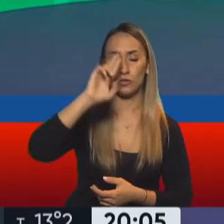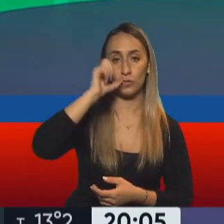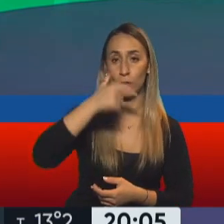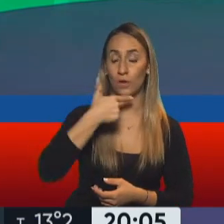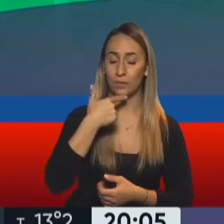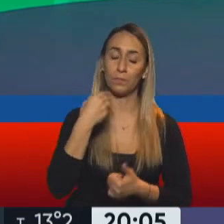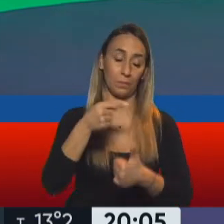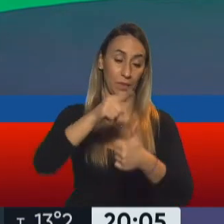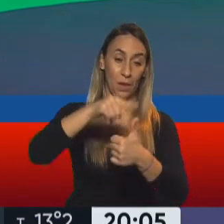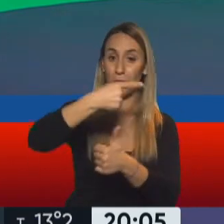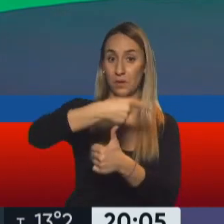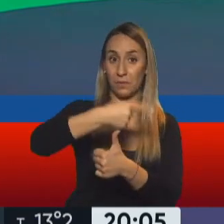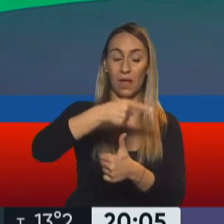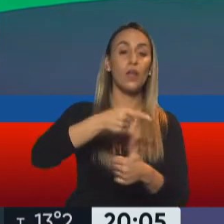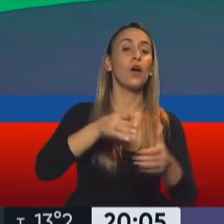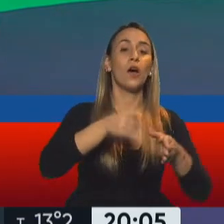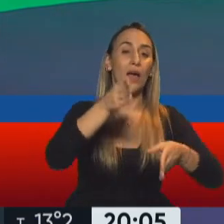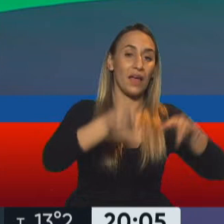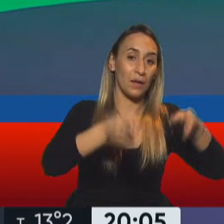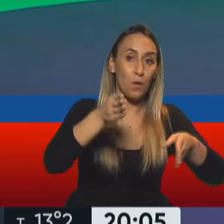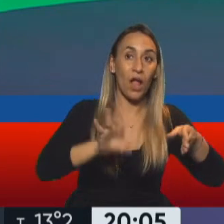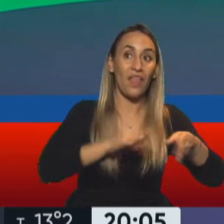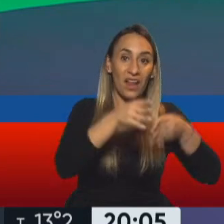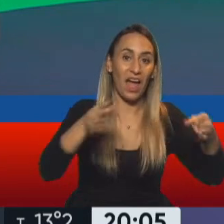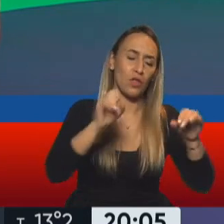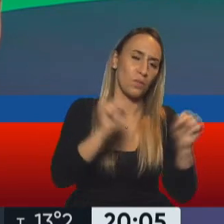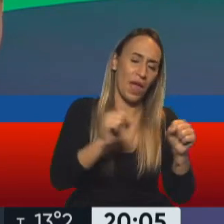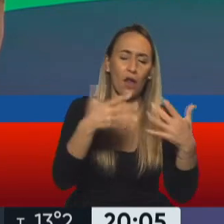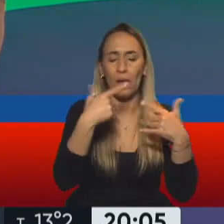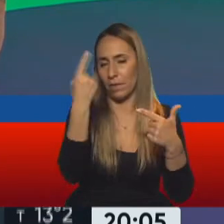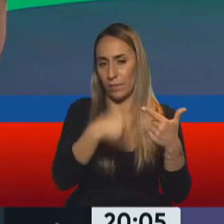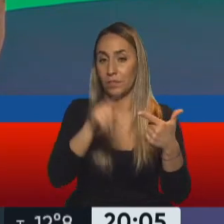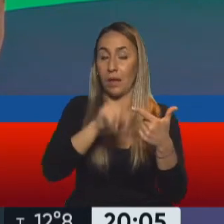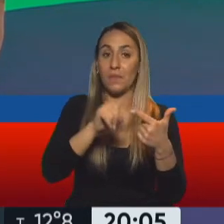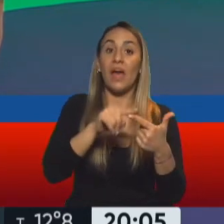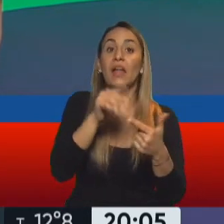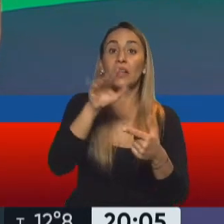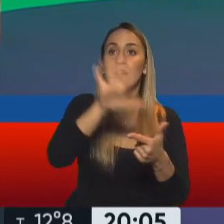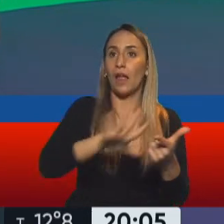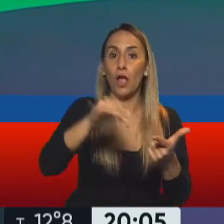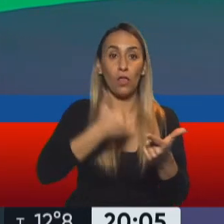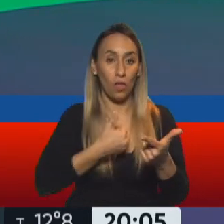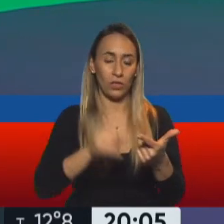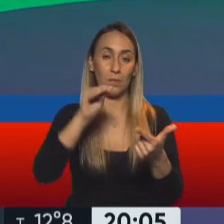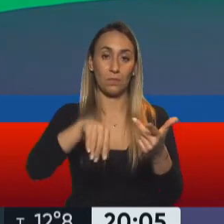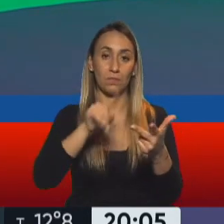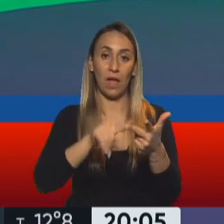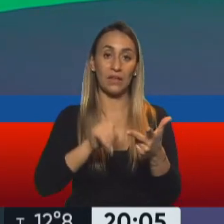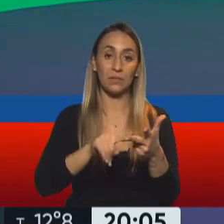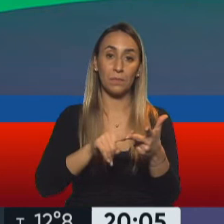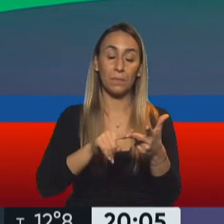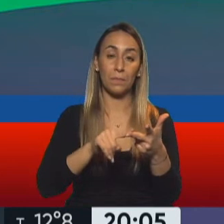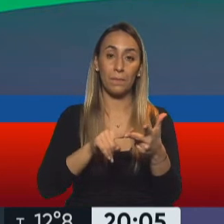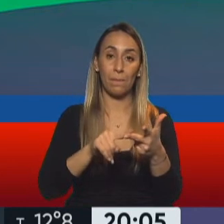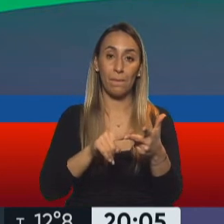de la región, y otro de los aspectos tienen que ver con cuestiones más que estructurales, con cuestiones dinámicas, como por ejemplo lo que